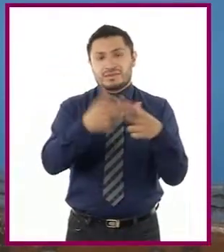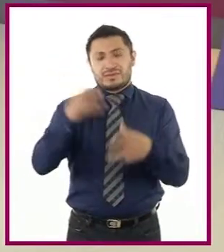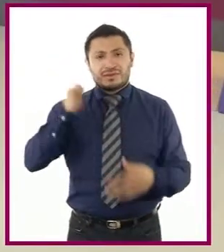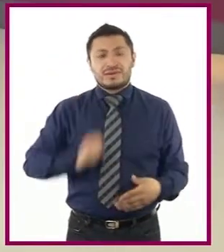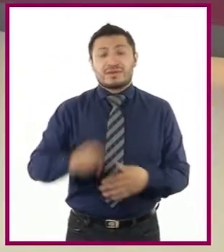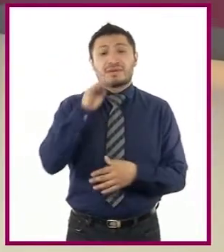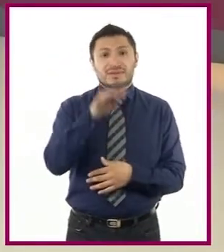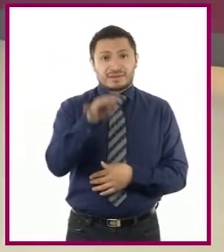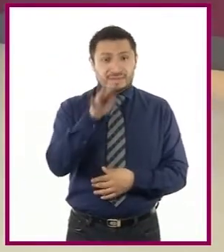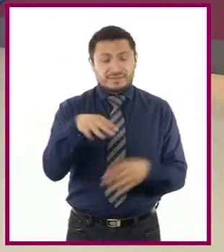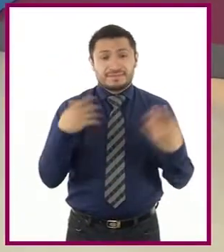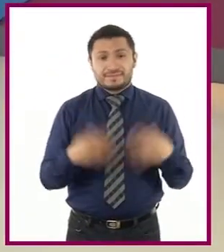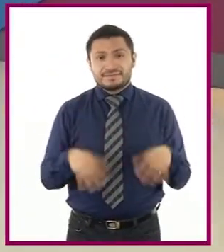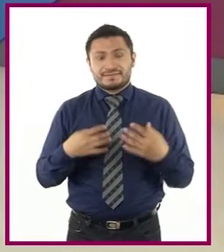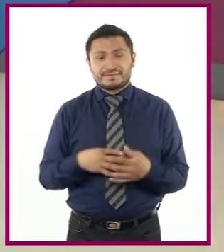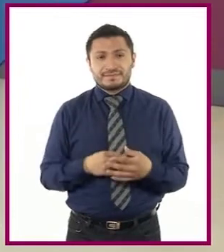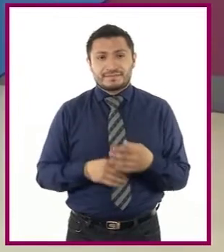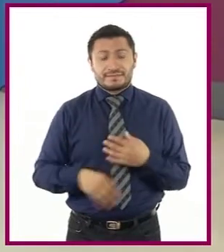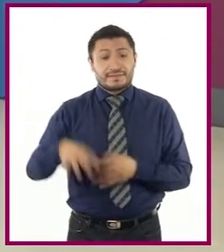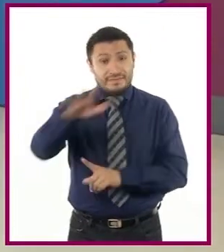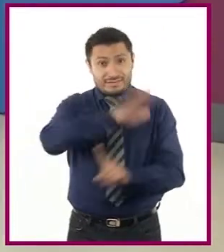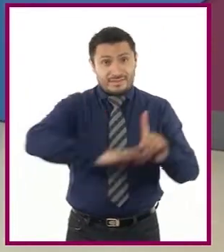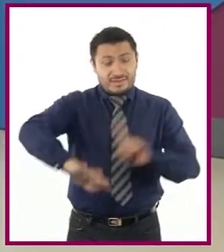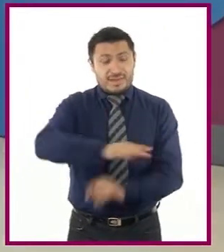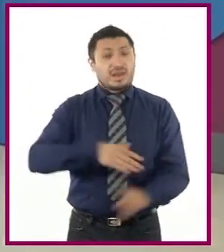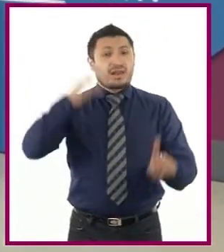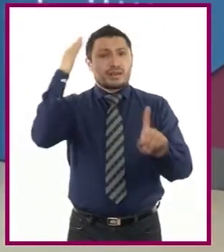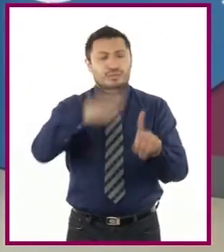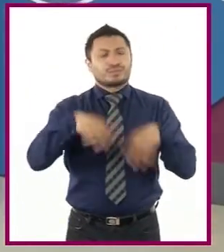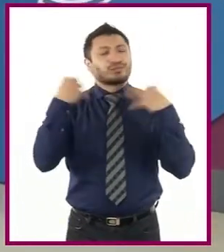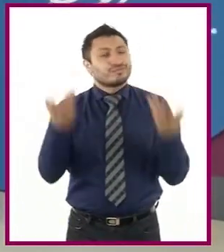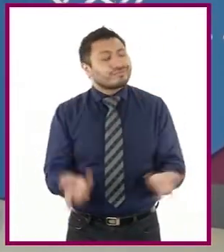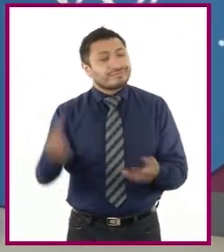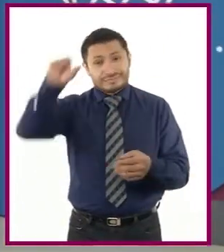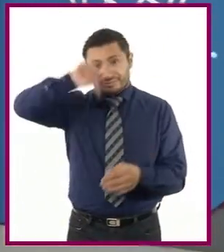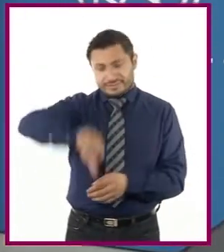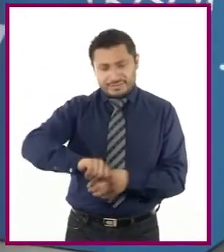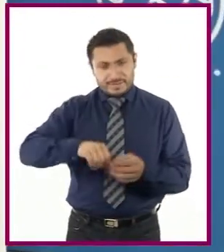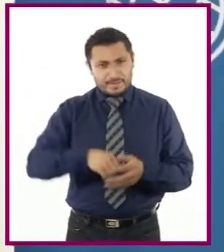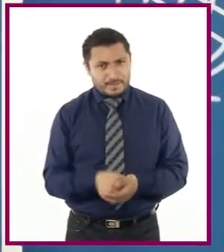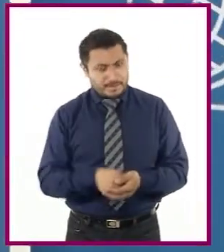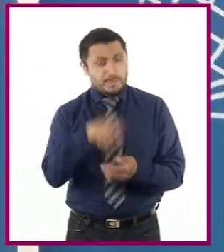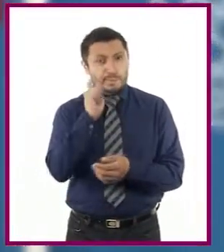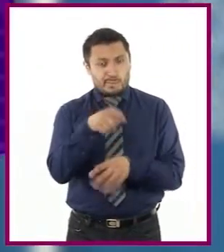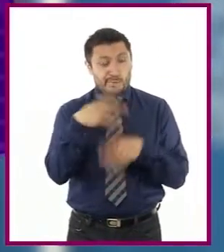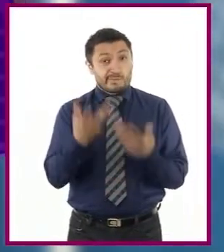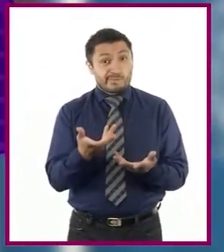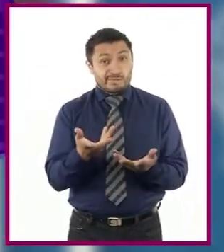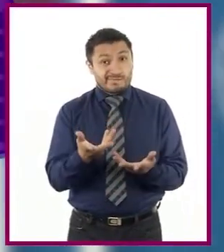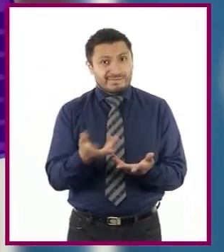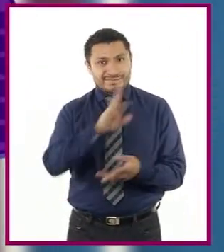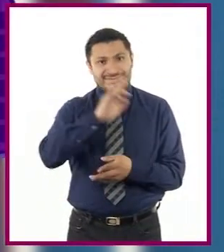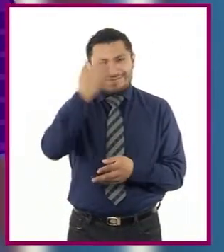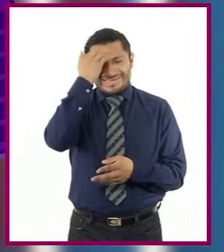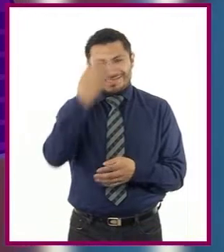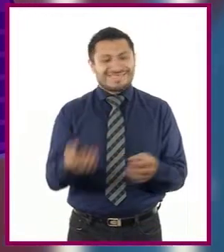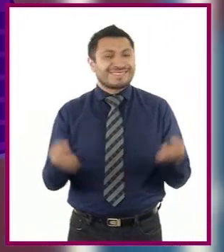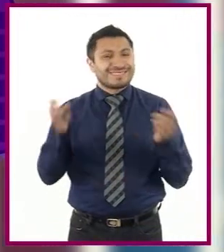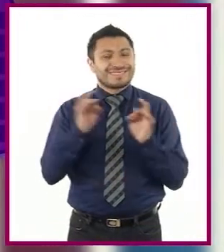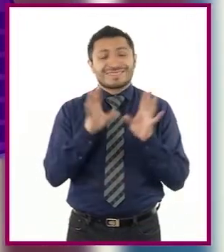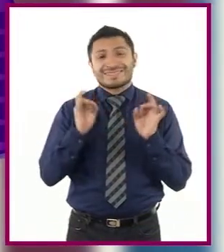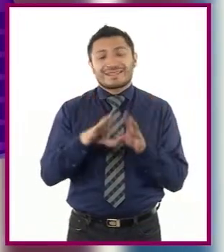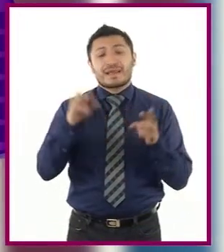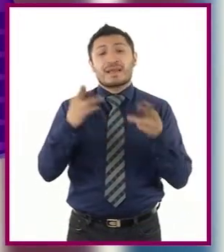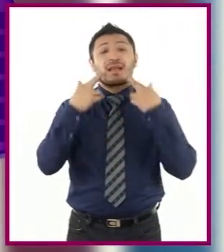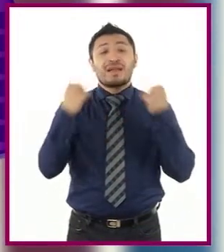XIX. En este contexto, el propósito de la sesión del día de hoy consiste en reconocer la aparición de ranchos